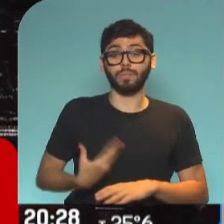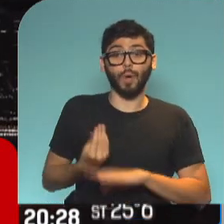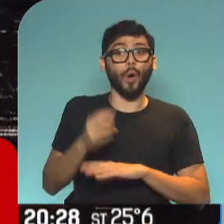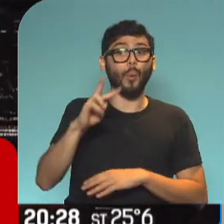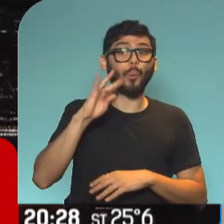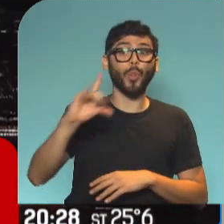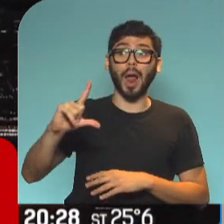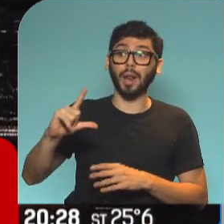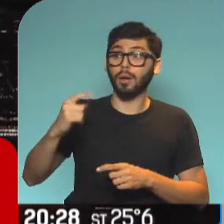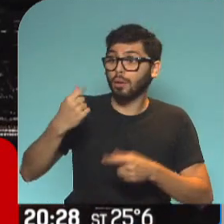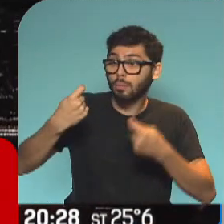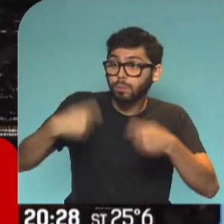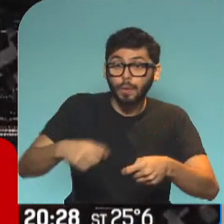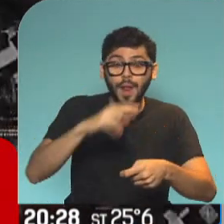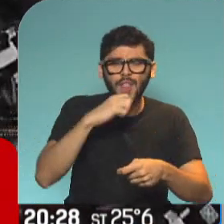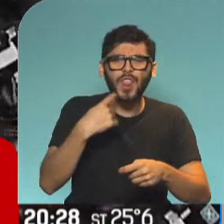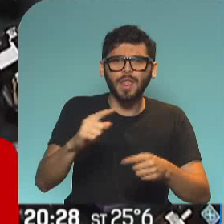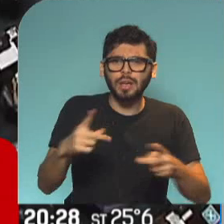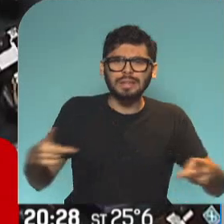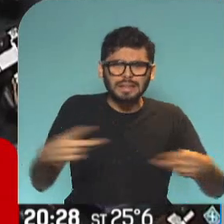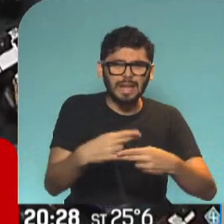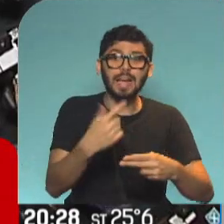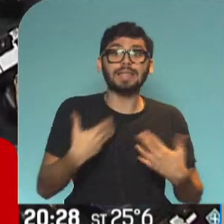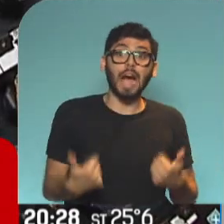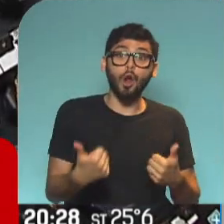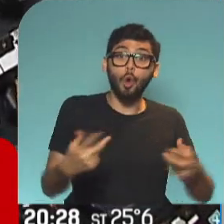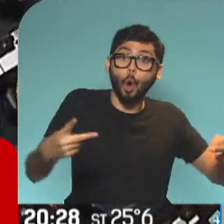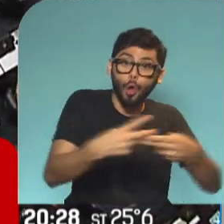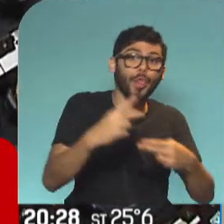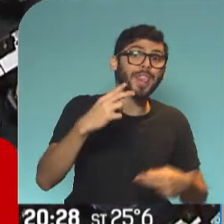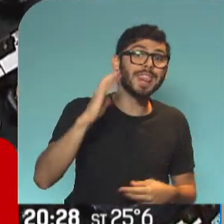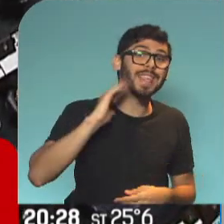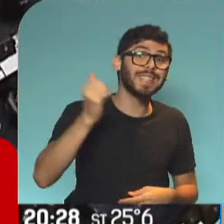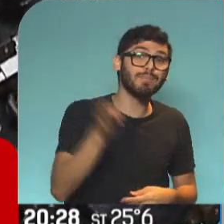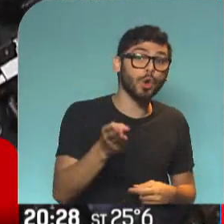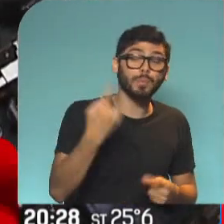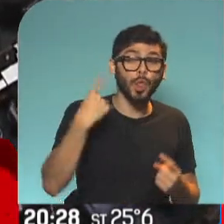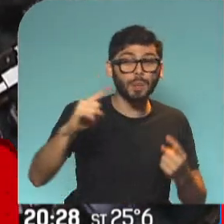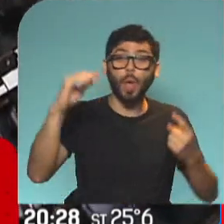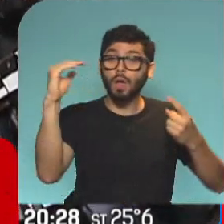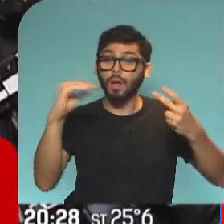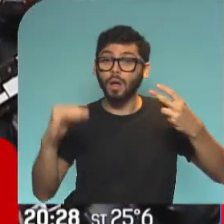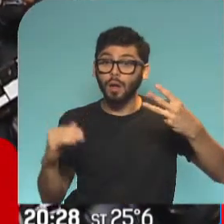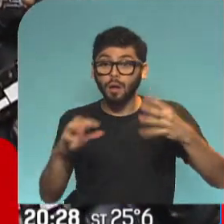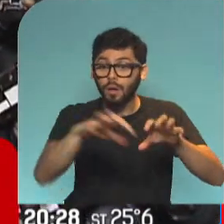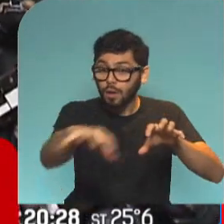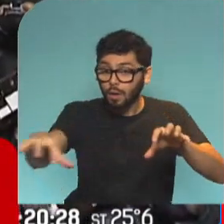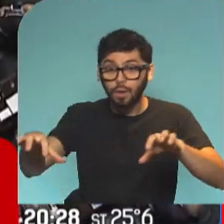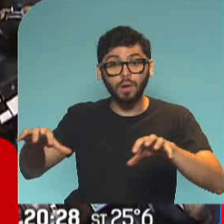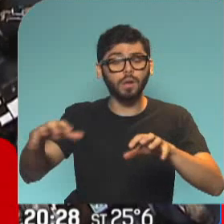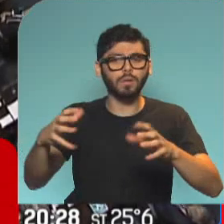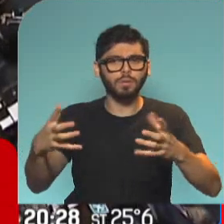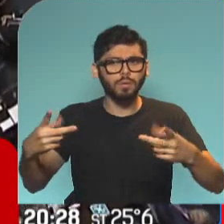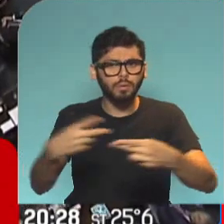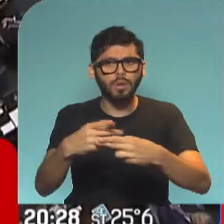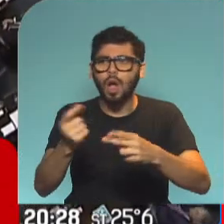en la provincia de Buenos Aires. Él dijo, hubo ajuste en salud del 16%, pero después detalló el resto de las áreas y dijo, lo